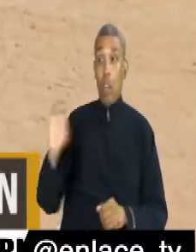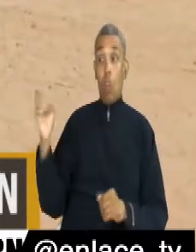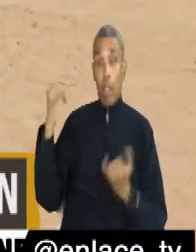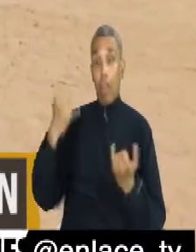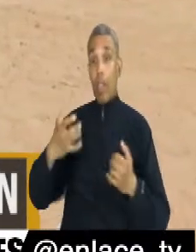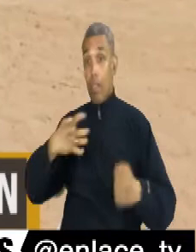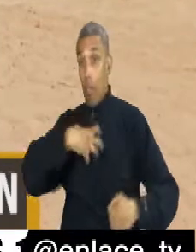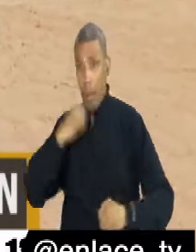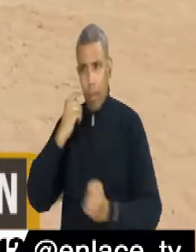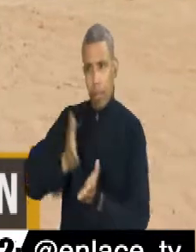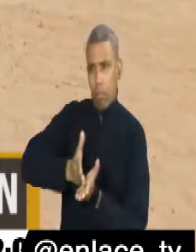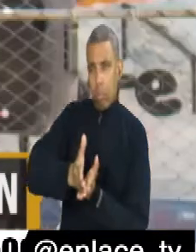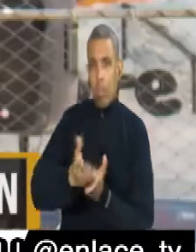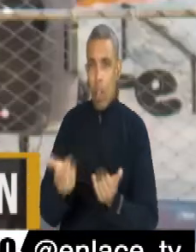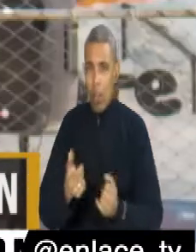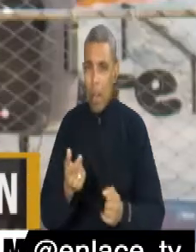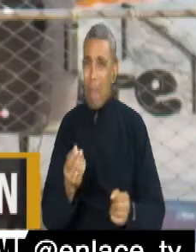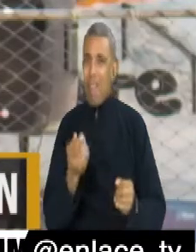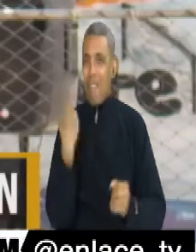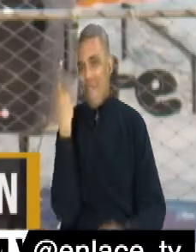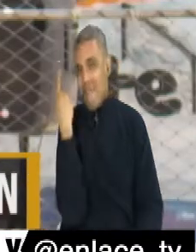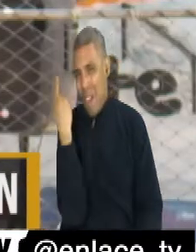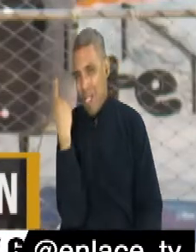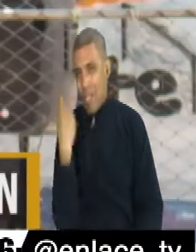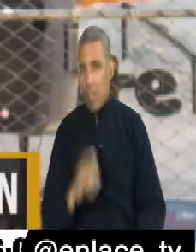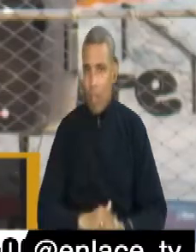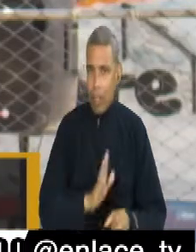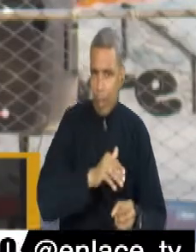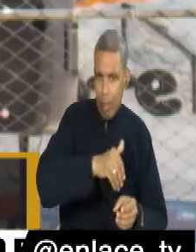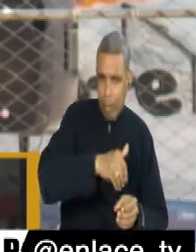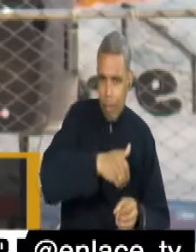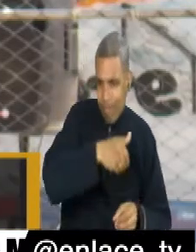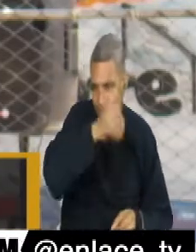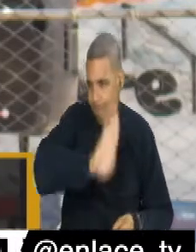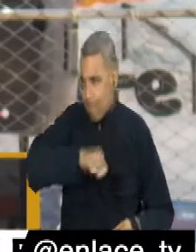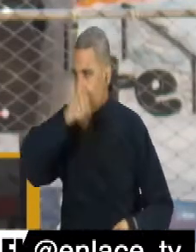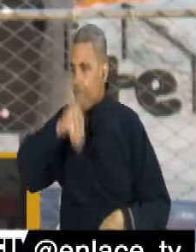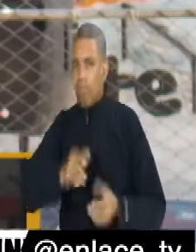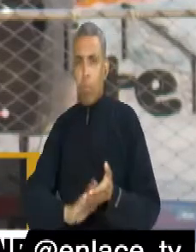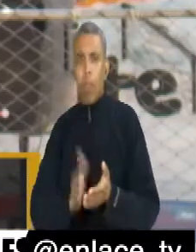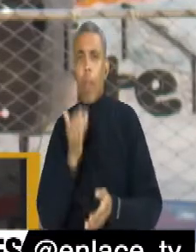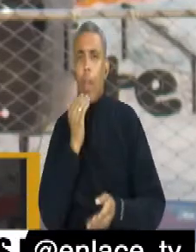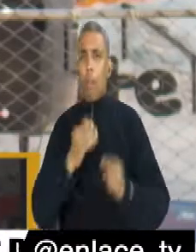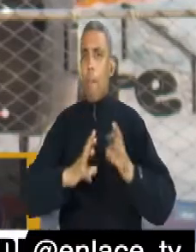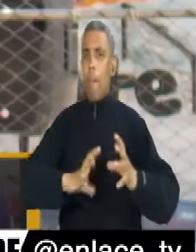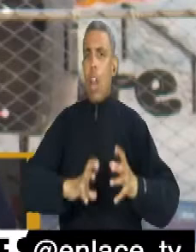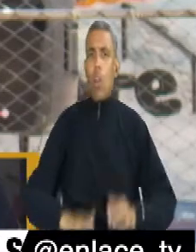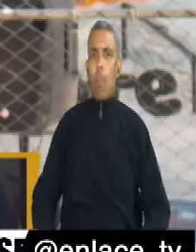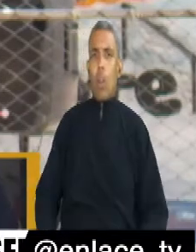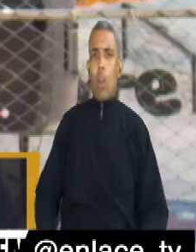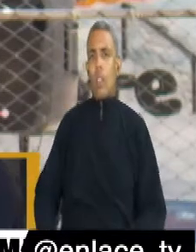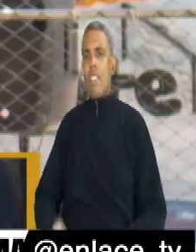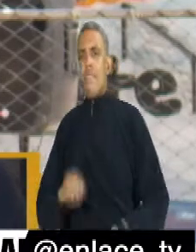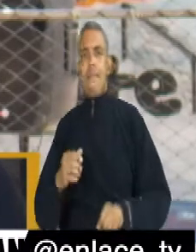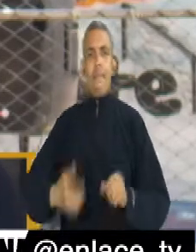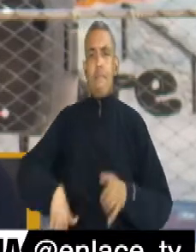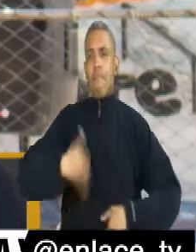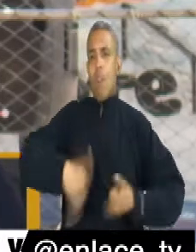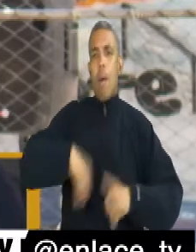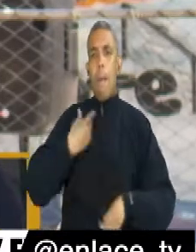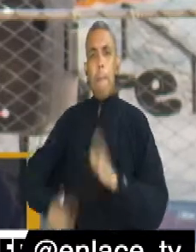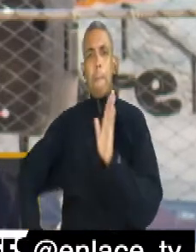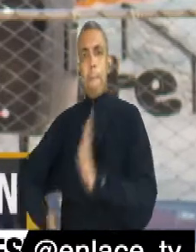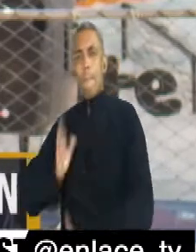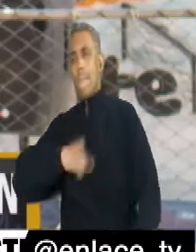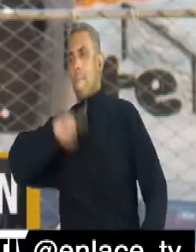arreglo que necesita este lugar. Hay pérdida de balón, el balón se va y no aparece. Aquí hay pérdida por el caño que